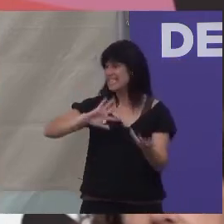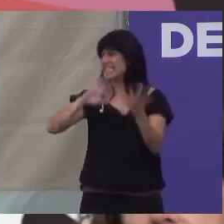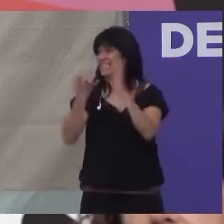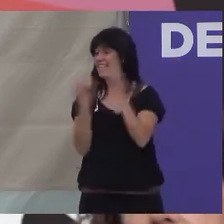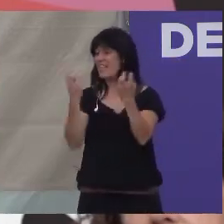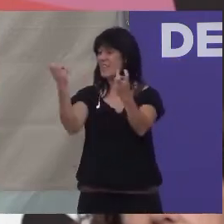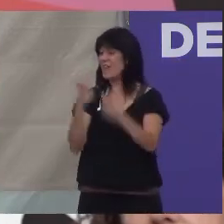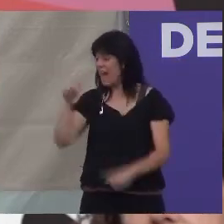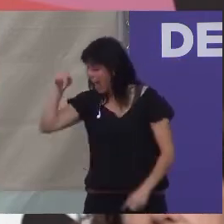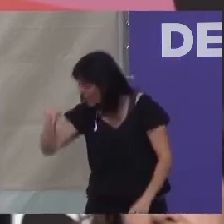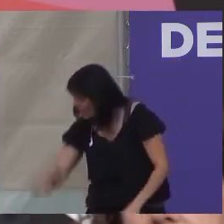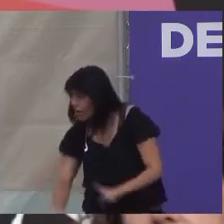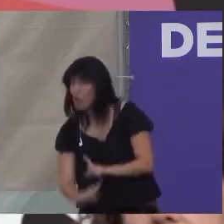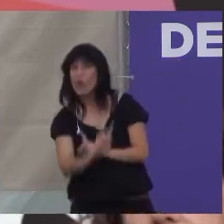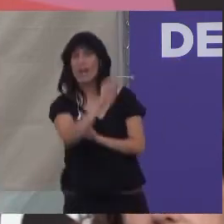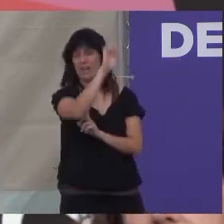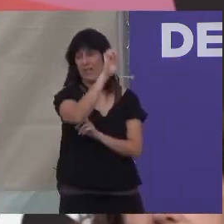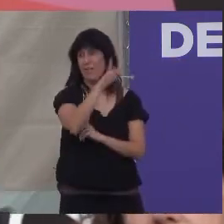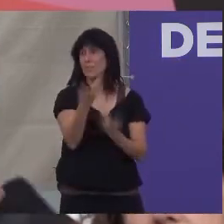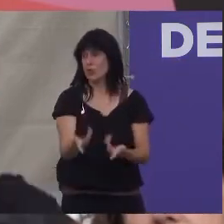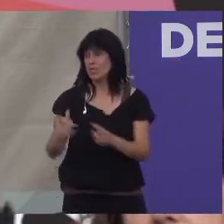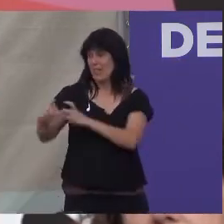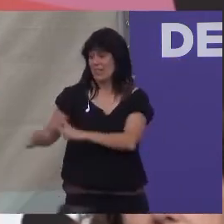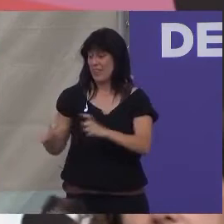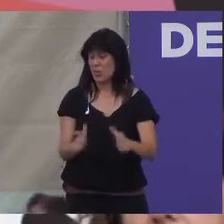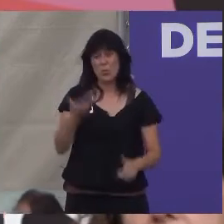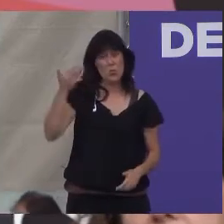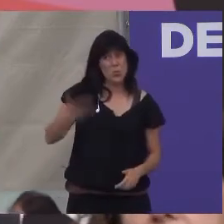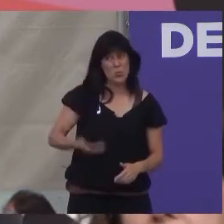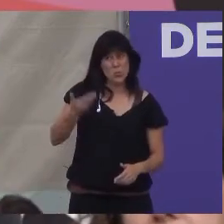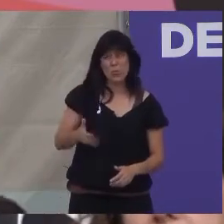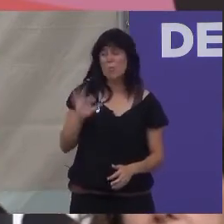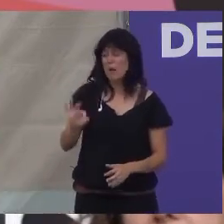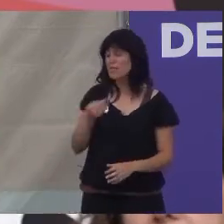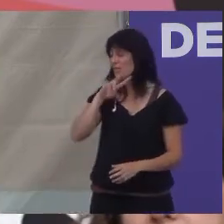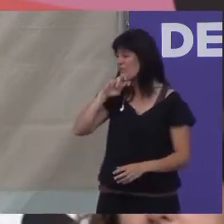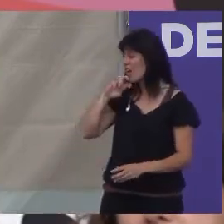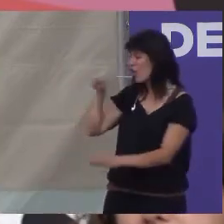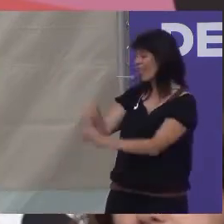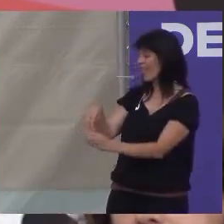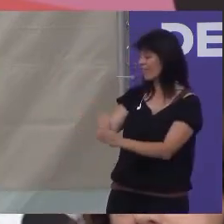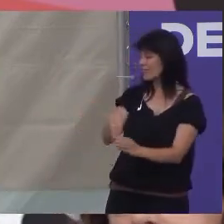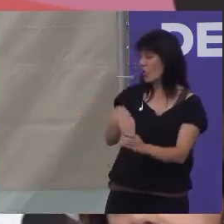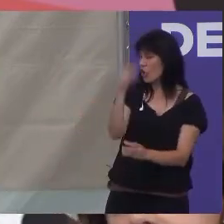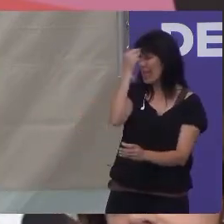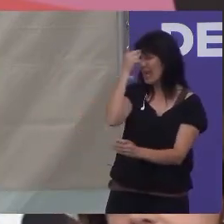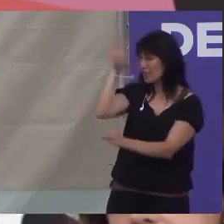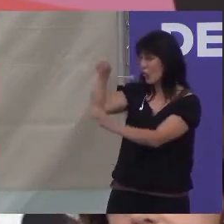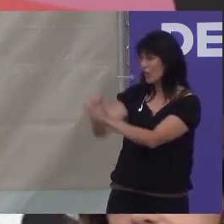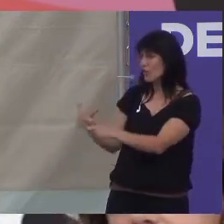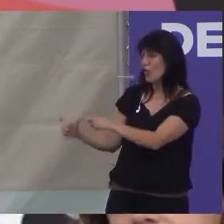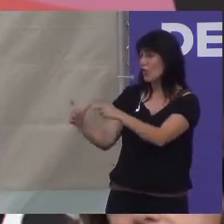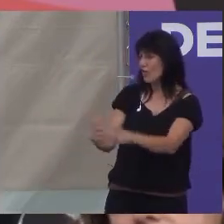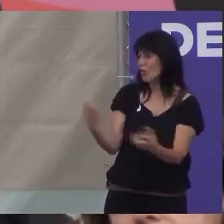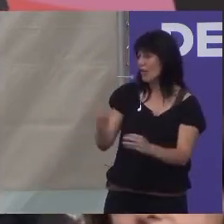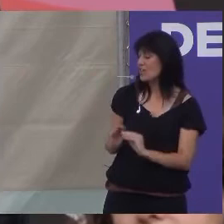abajo. Por lo tanto, la importancia de los círculos y sobre todo el potencial de los círculos radica en eso, en su capacidad